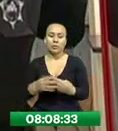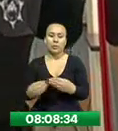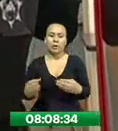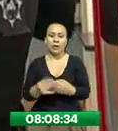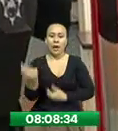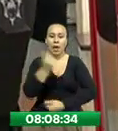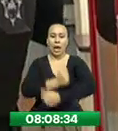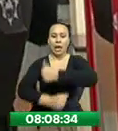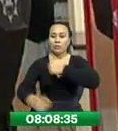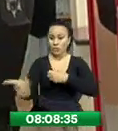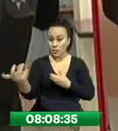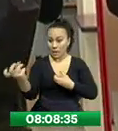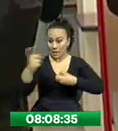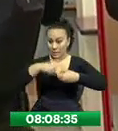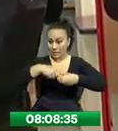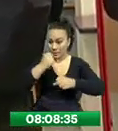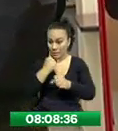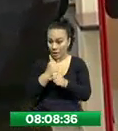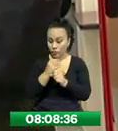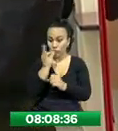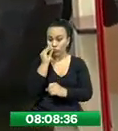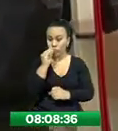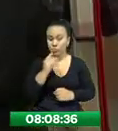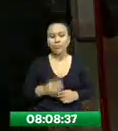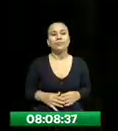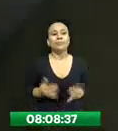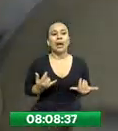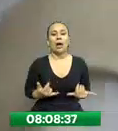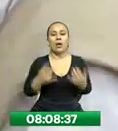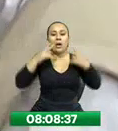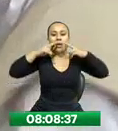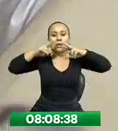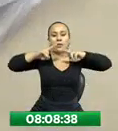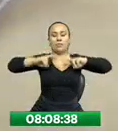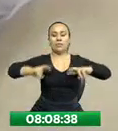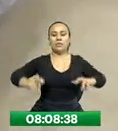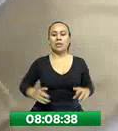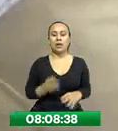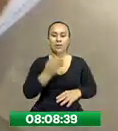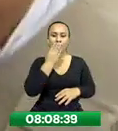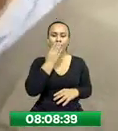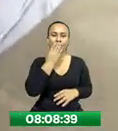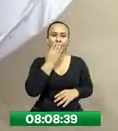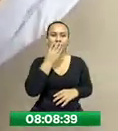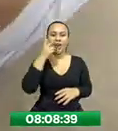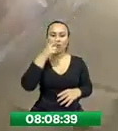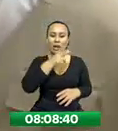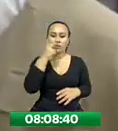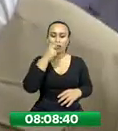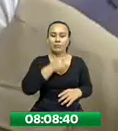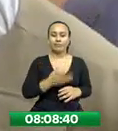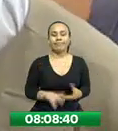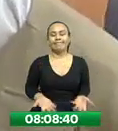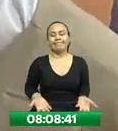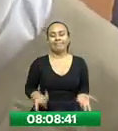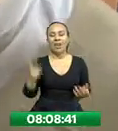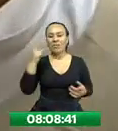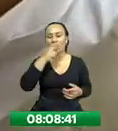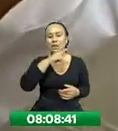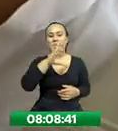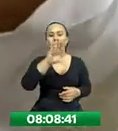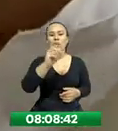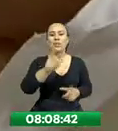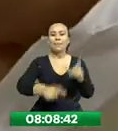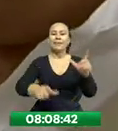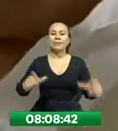de un cargo en la misma institución. Estamos investigando una estafa masiva, como está viendo, por lo menos unas 50 personas.